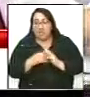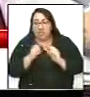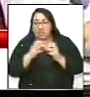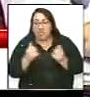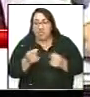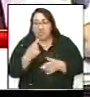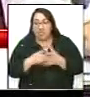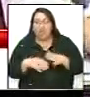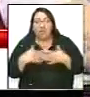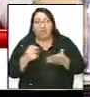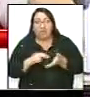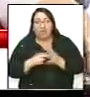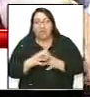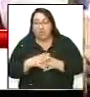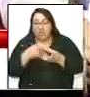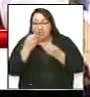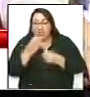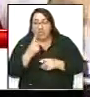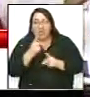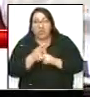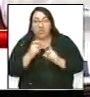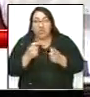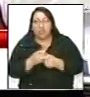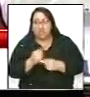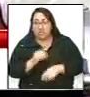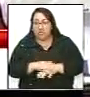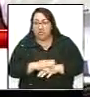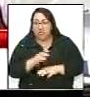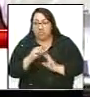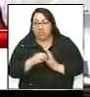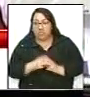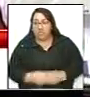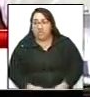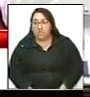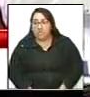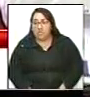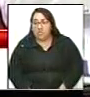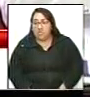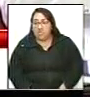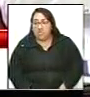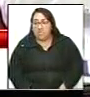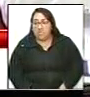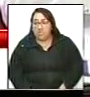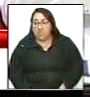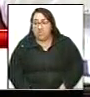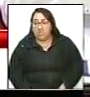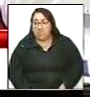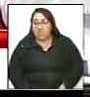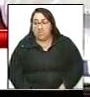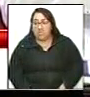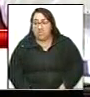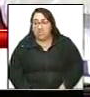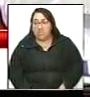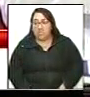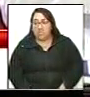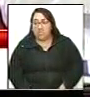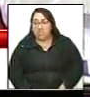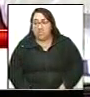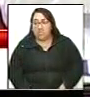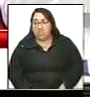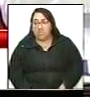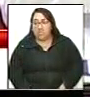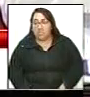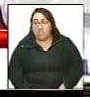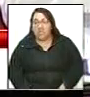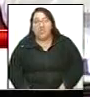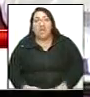hoy para poder informar ante esta comisión con respecto al proyecto de la Ley Orgánica del Ministerio Público, siendo que